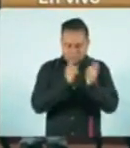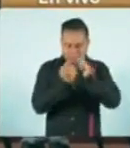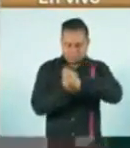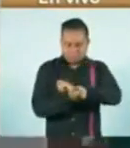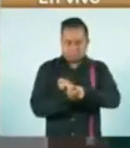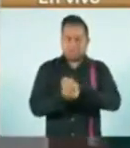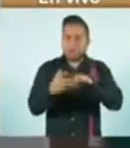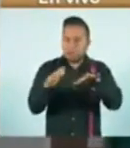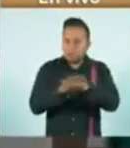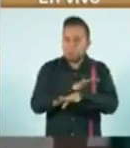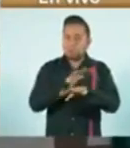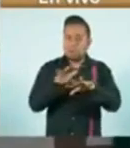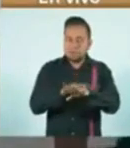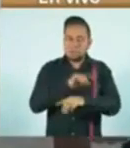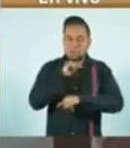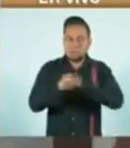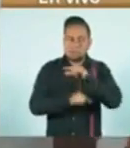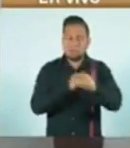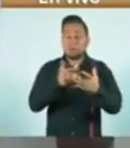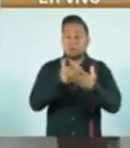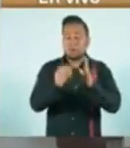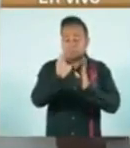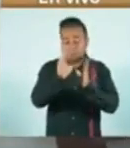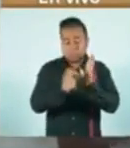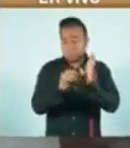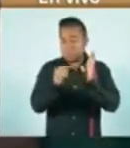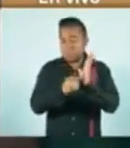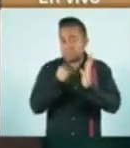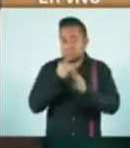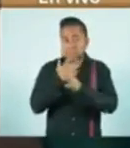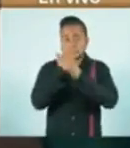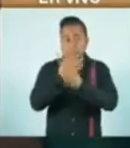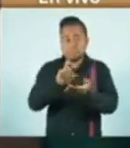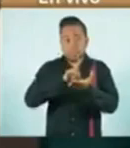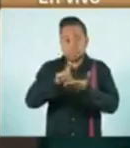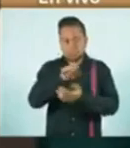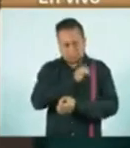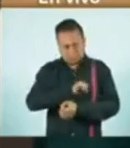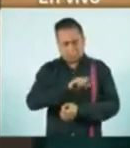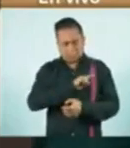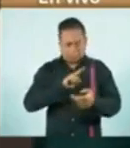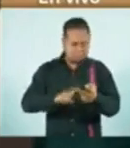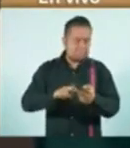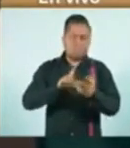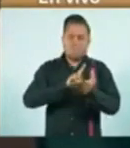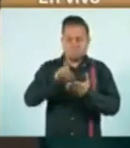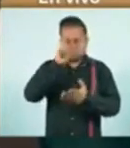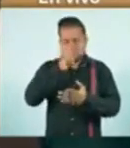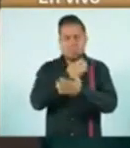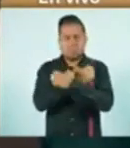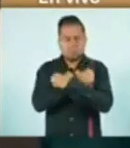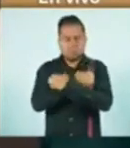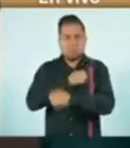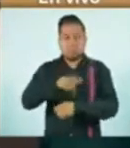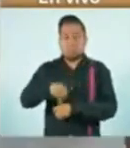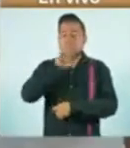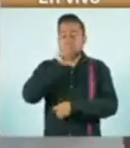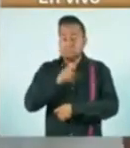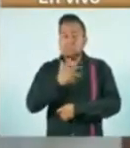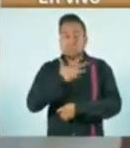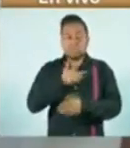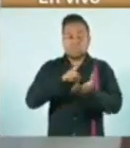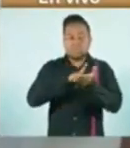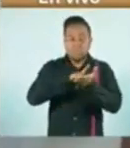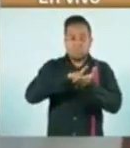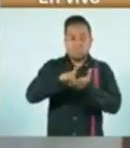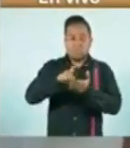va a cambiar. La Constitución establece el derecho a la salud, el derecho a la educación, pero también el